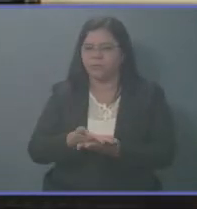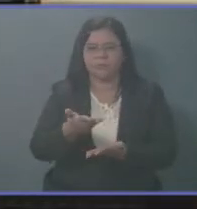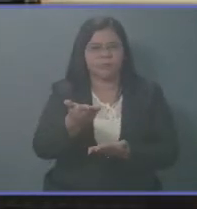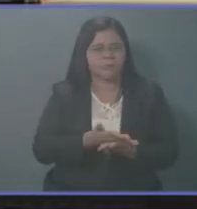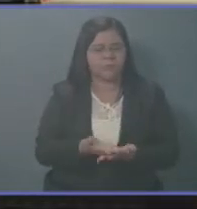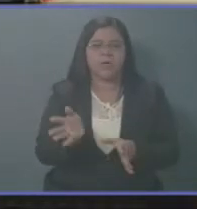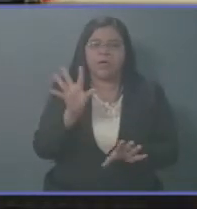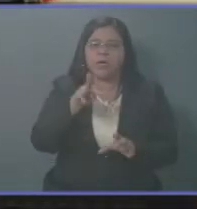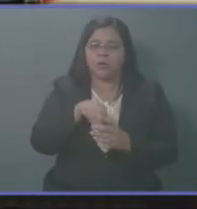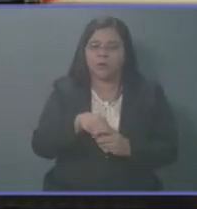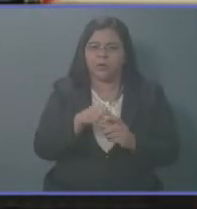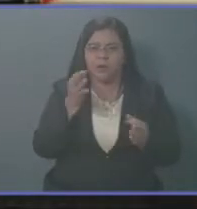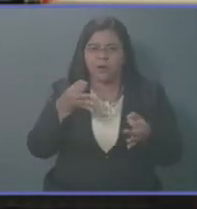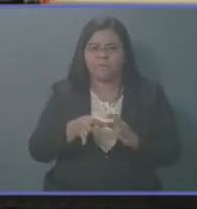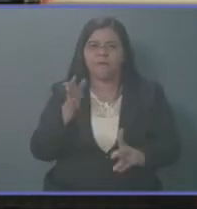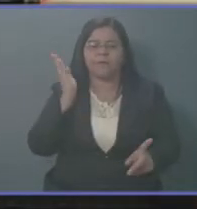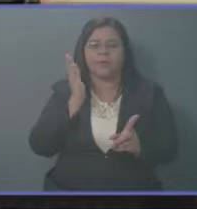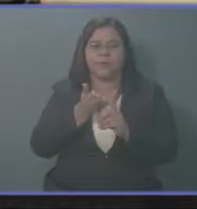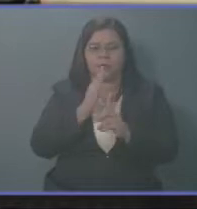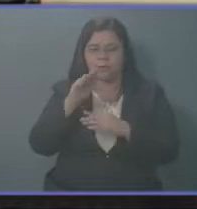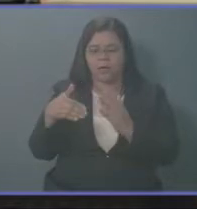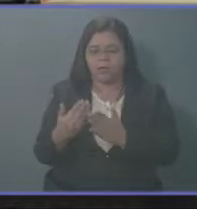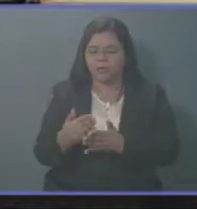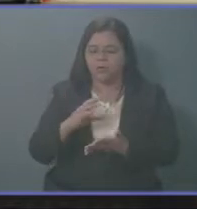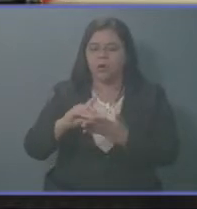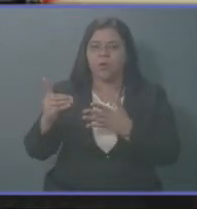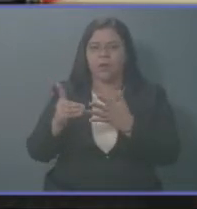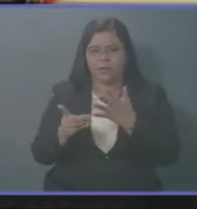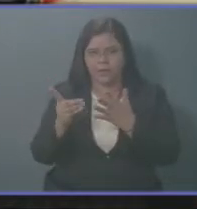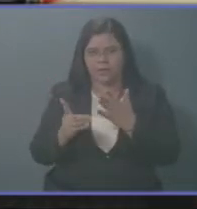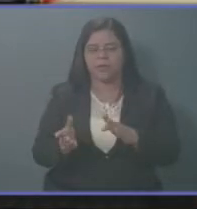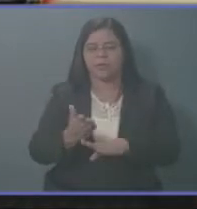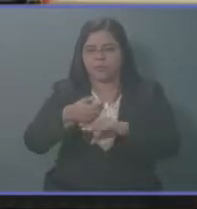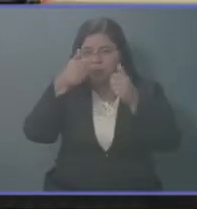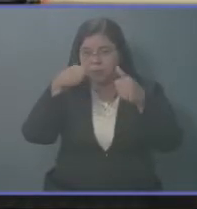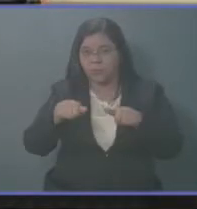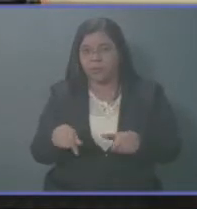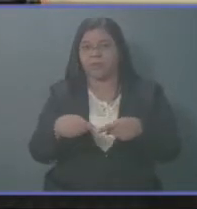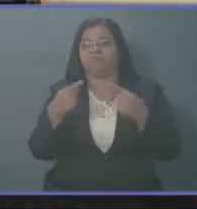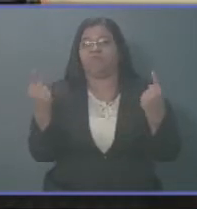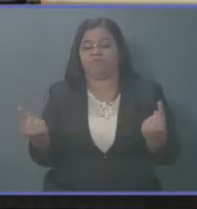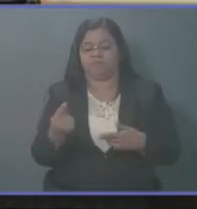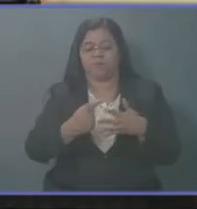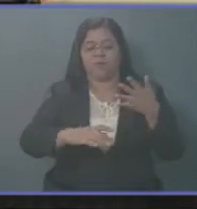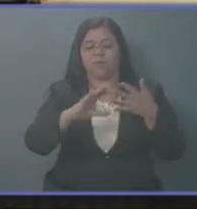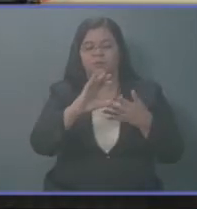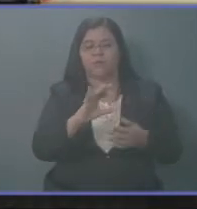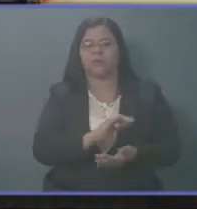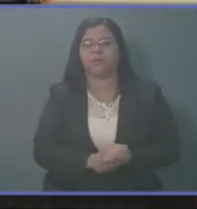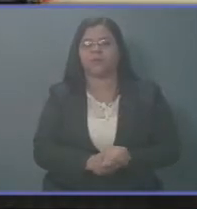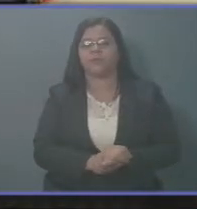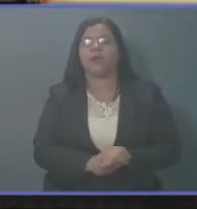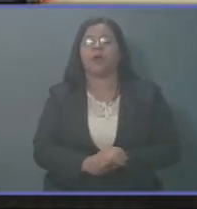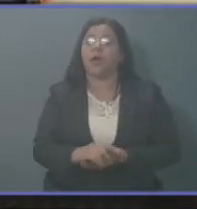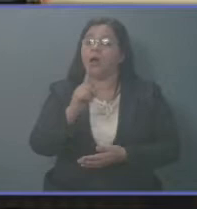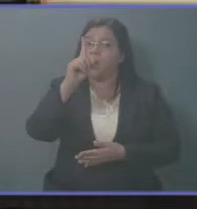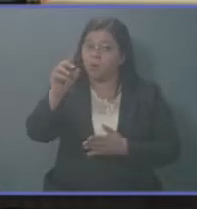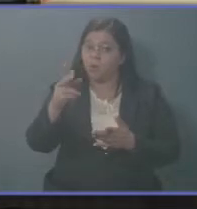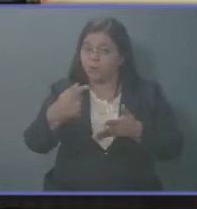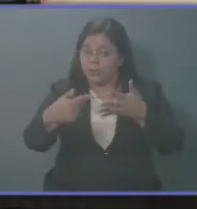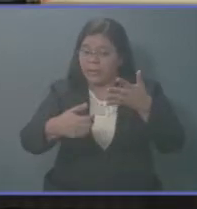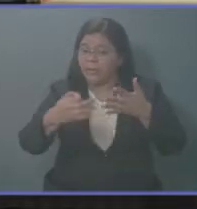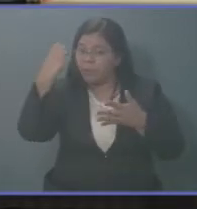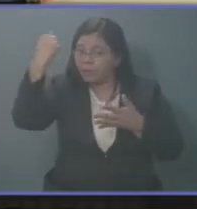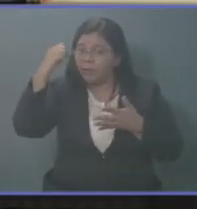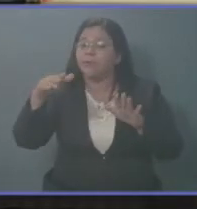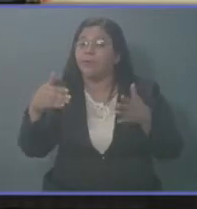directamente en dicho decreto legislativo aprobado, lo cual es contrario al marco constitucional. Una normativa tan importante